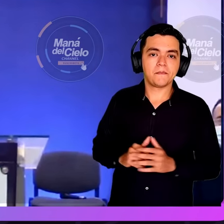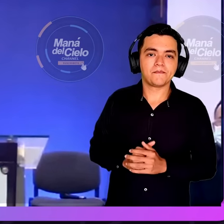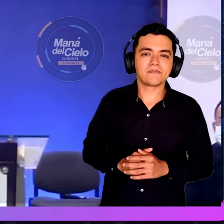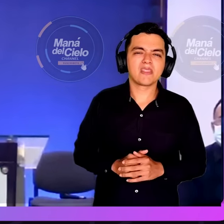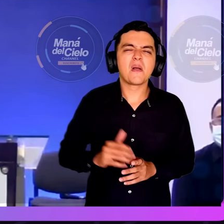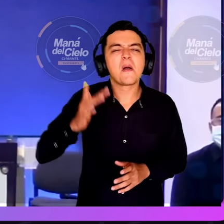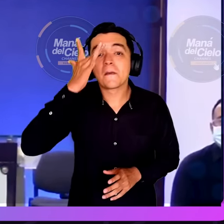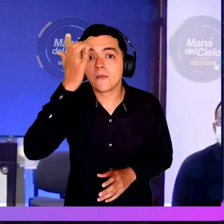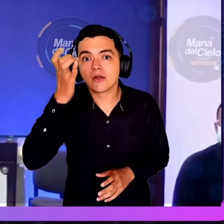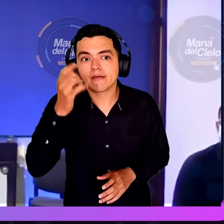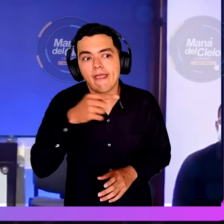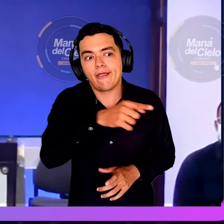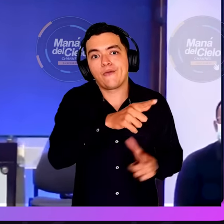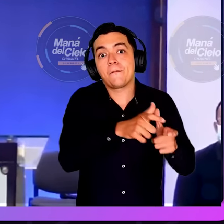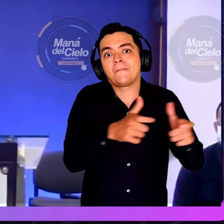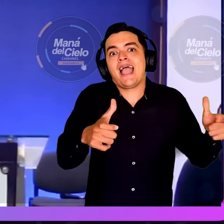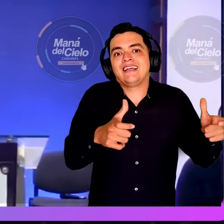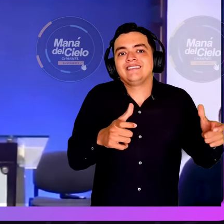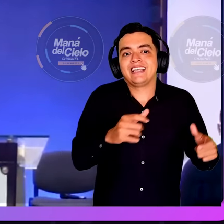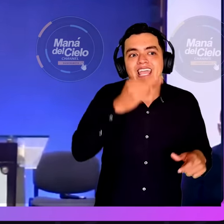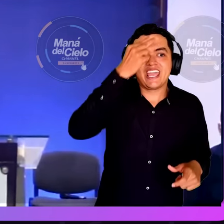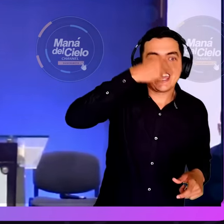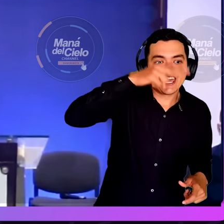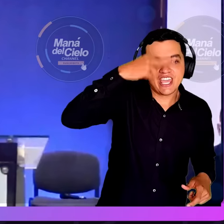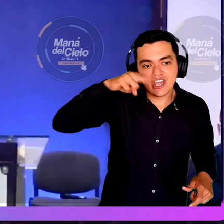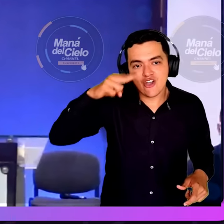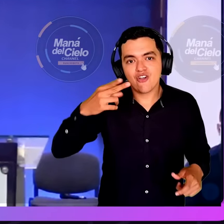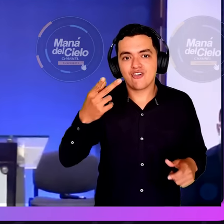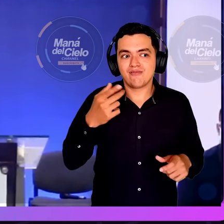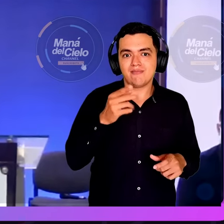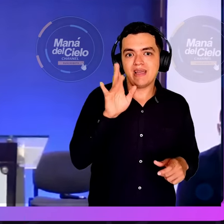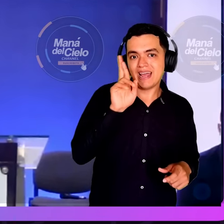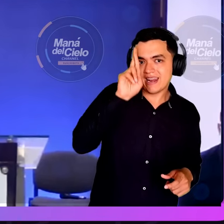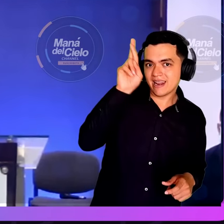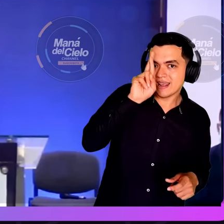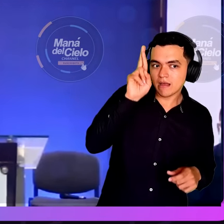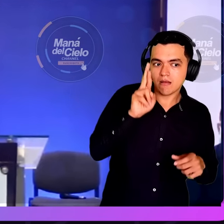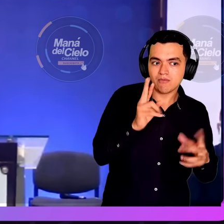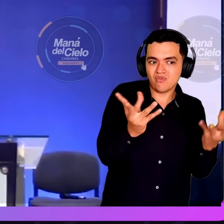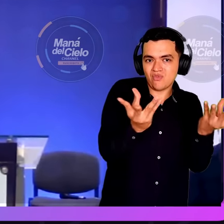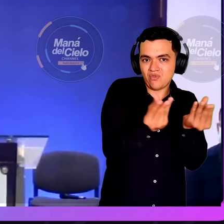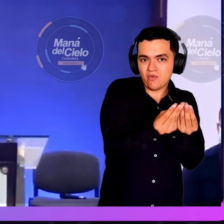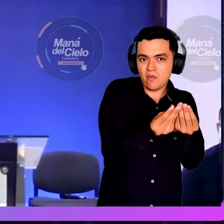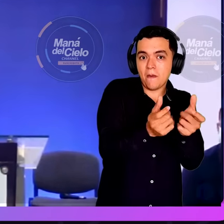tener sabiduría. Porque aquí está el pastor, es el siervo de Dios.